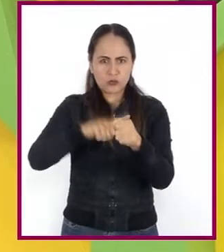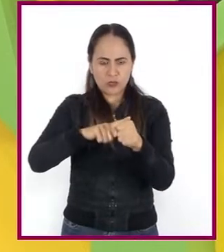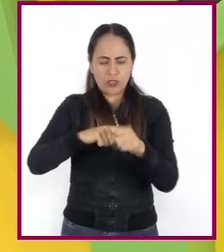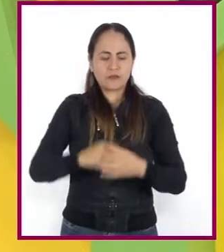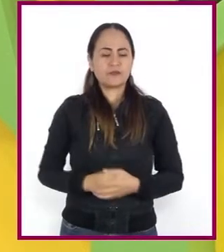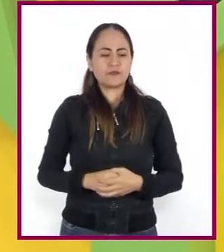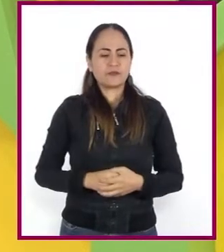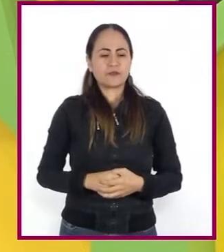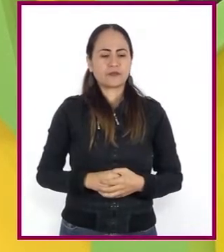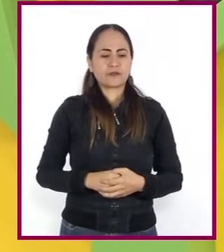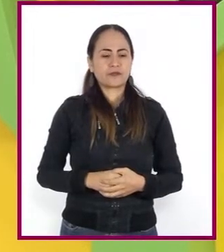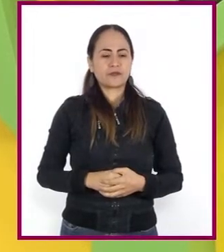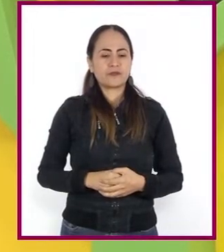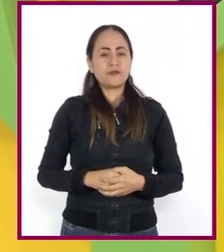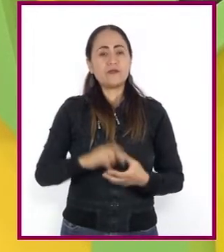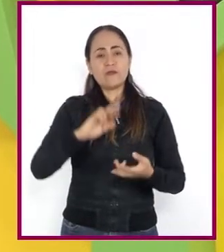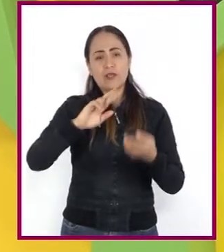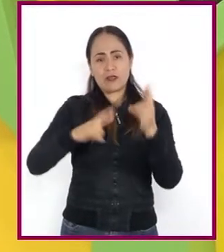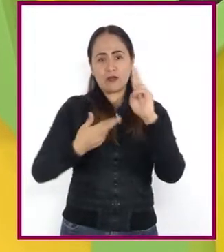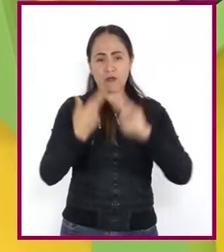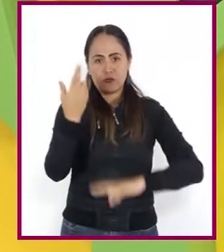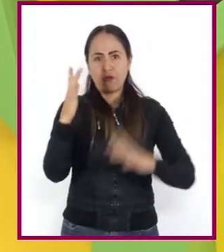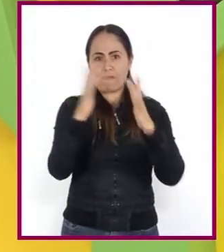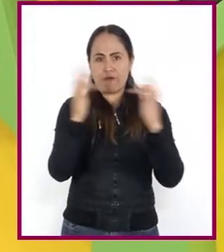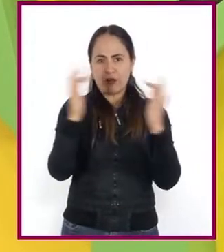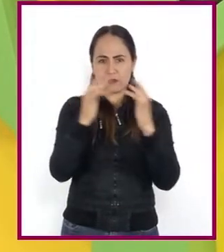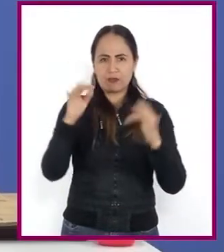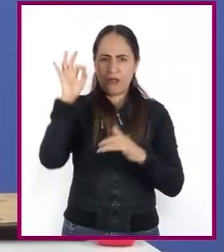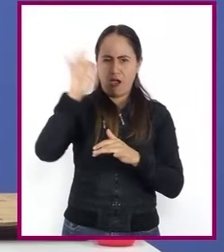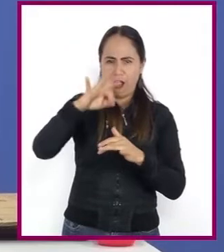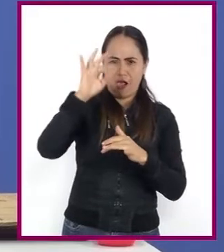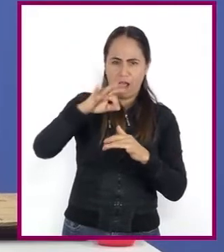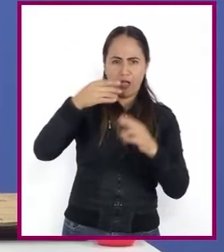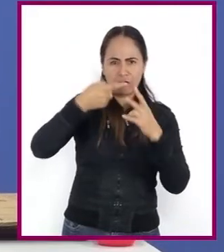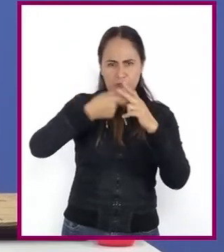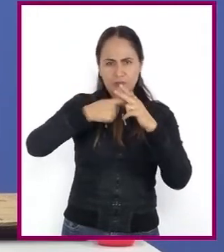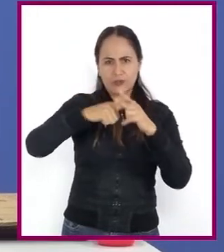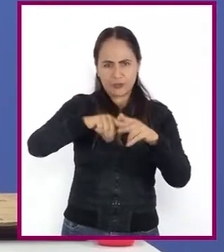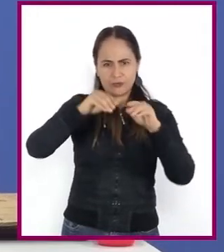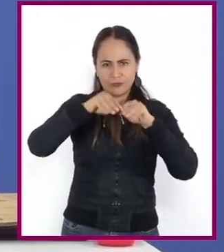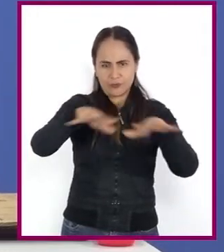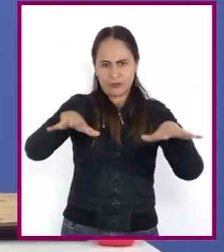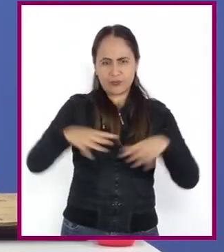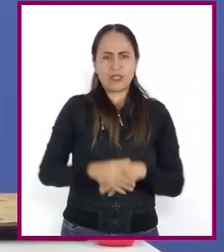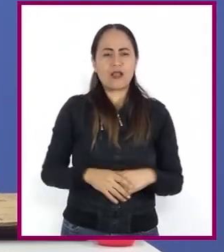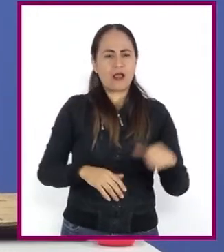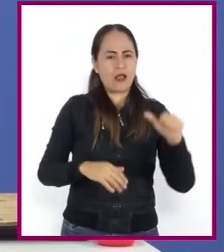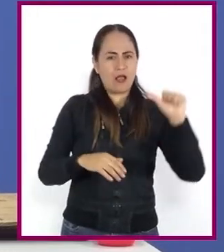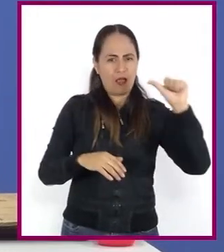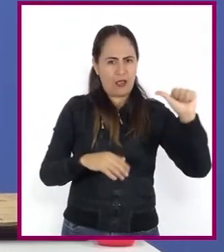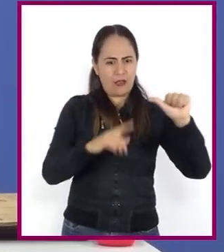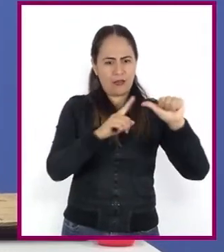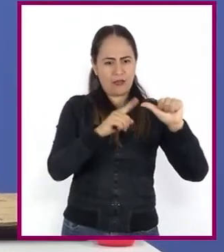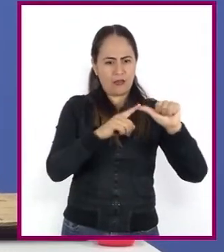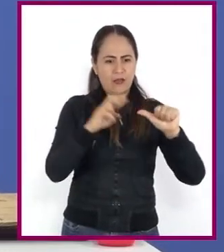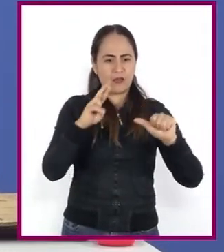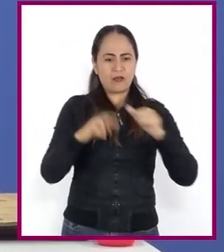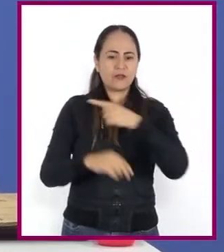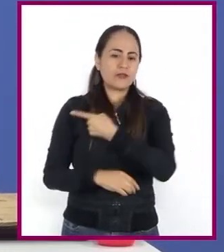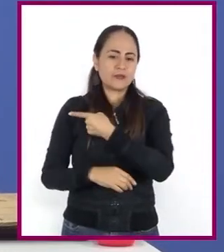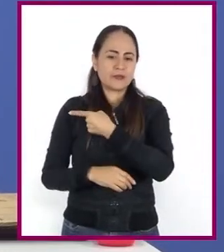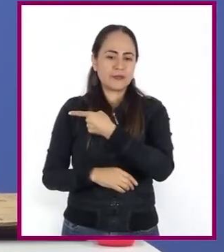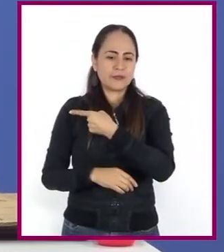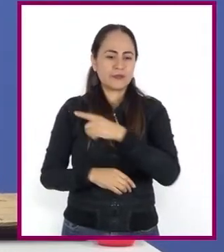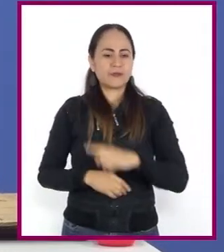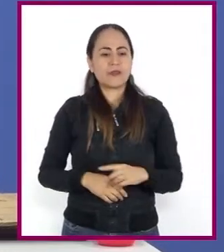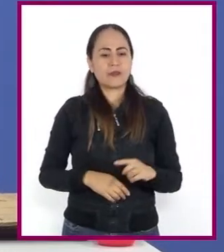cuyas ideas influyeron en el inicio de la Revolución Francesa. Las opciones son, inciso A, Rousseau,